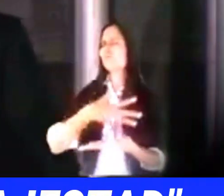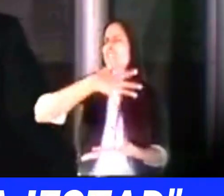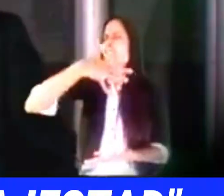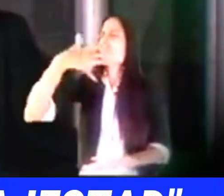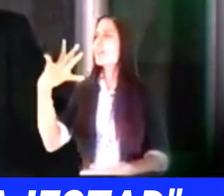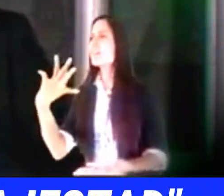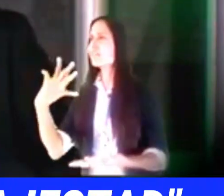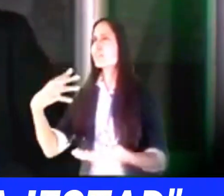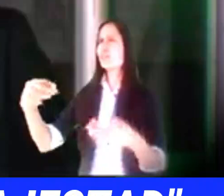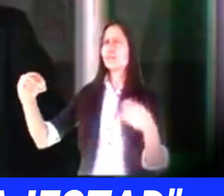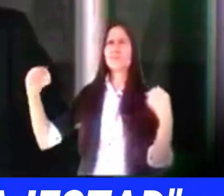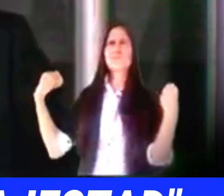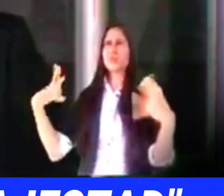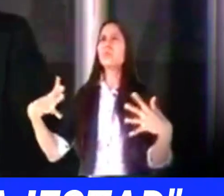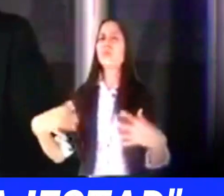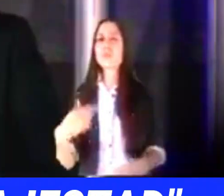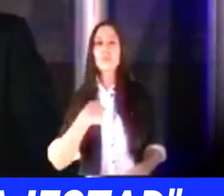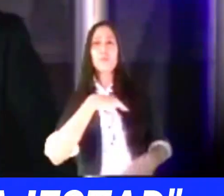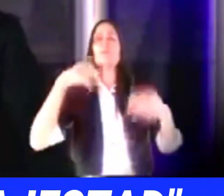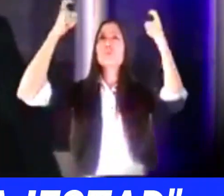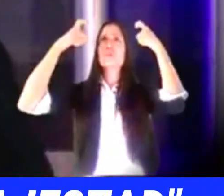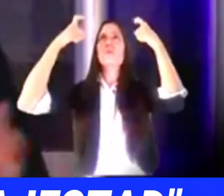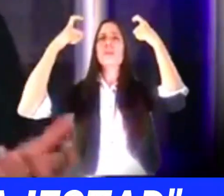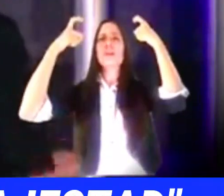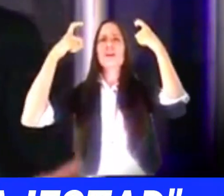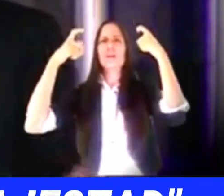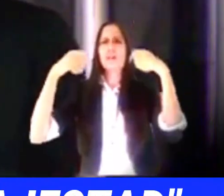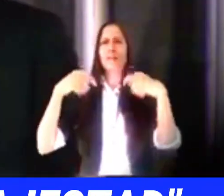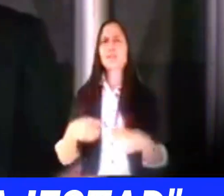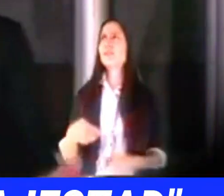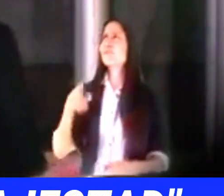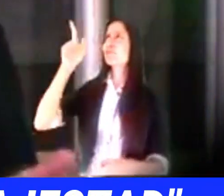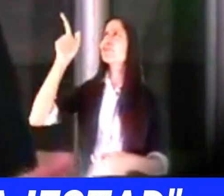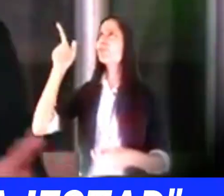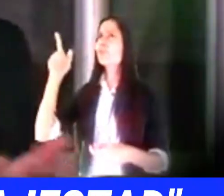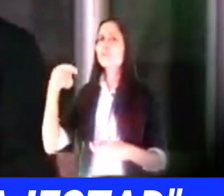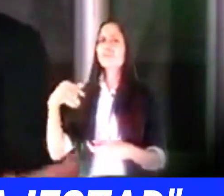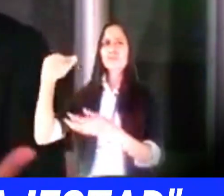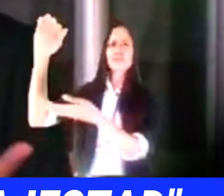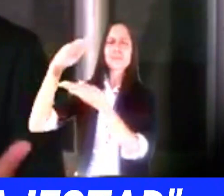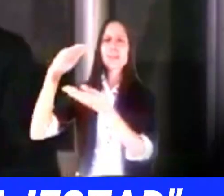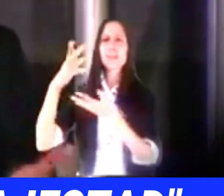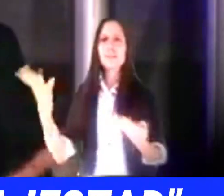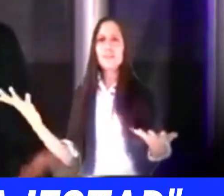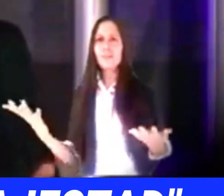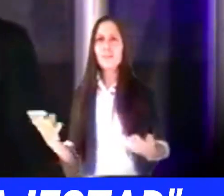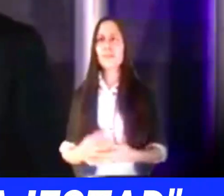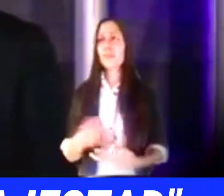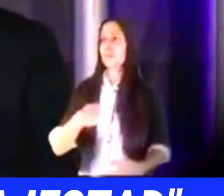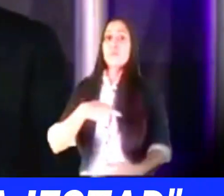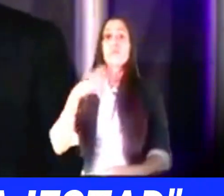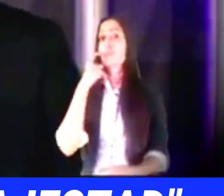coronados. Tenemos corona. ¿Y qué culpa tenemos? No lo estábamos buscando, pero nos